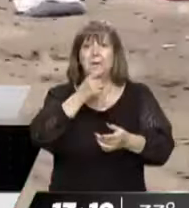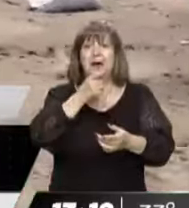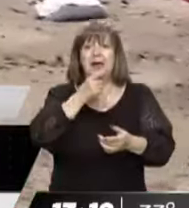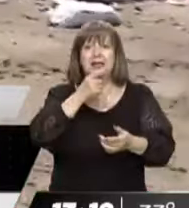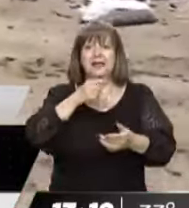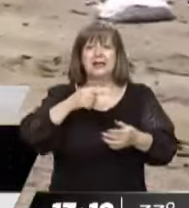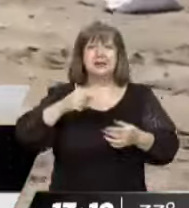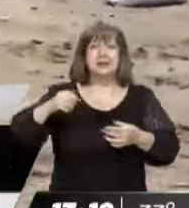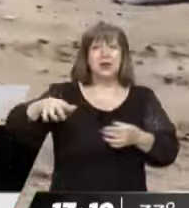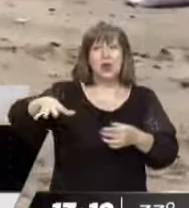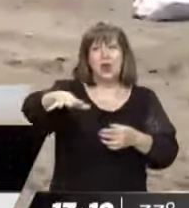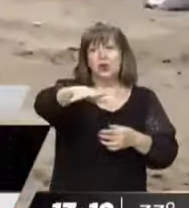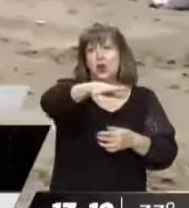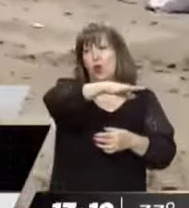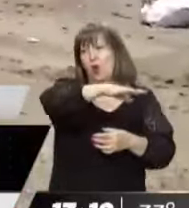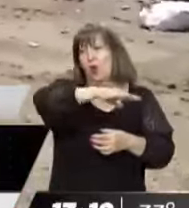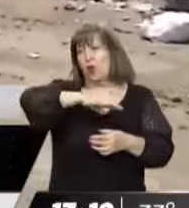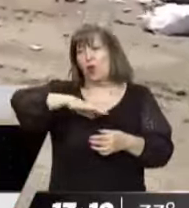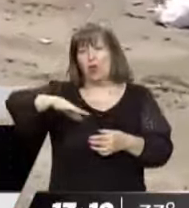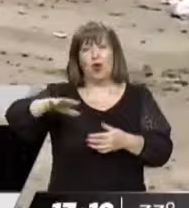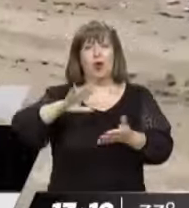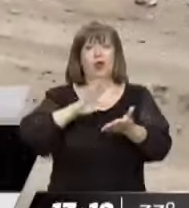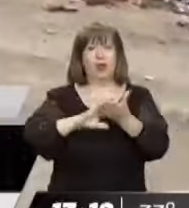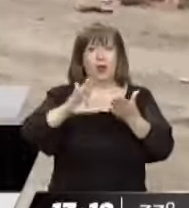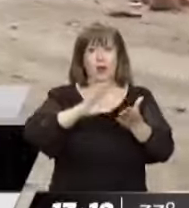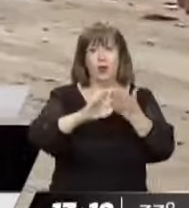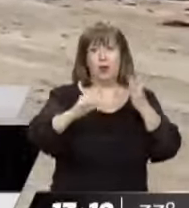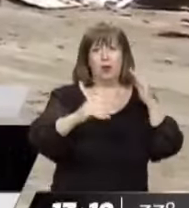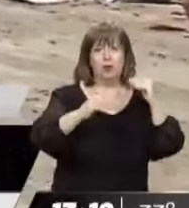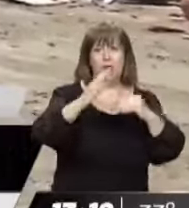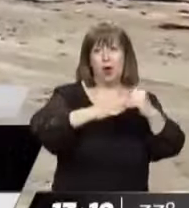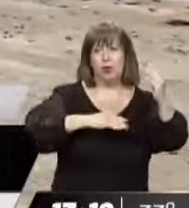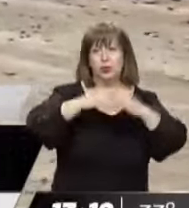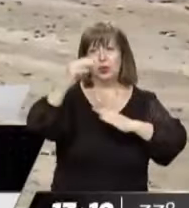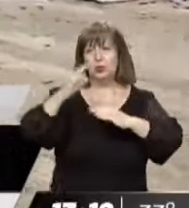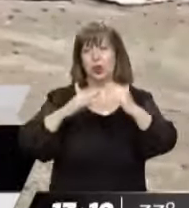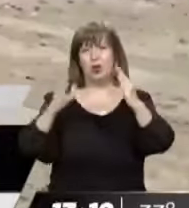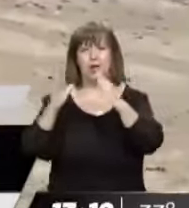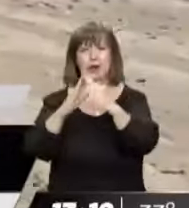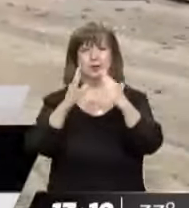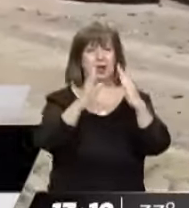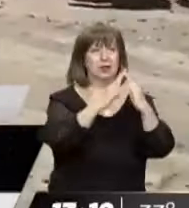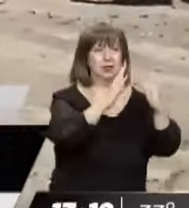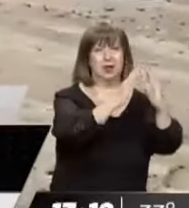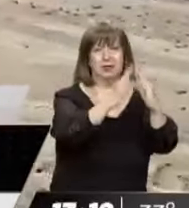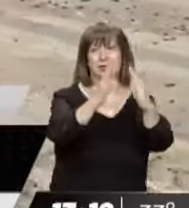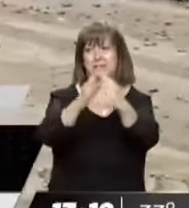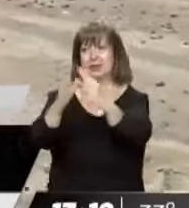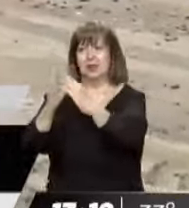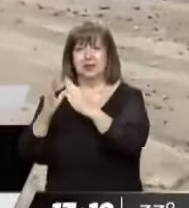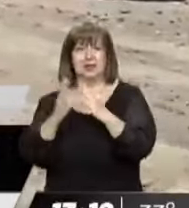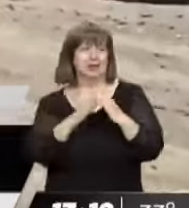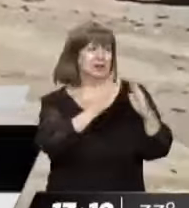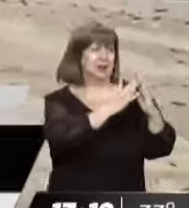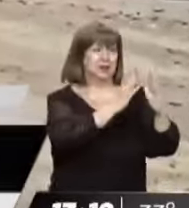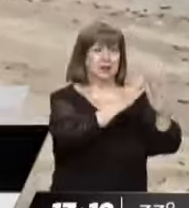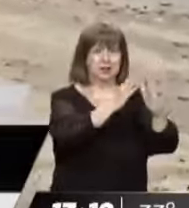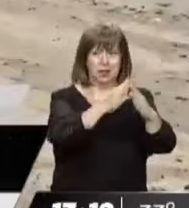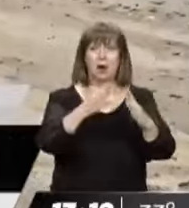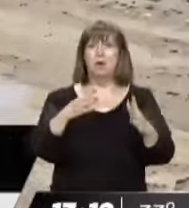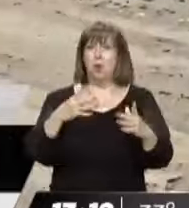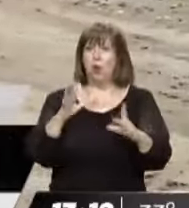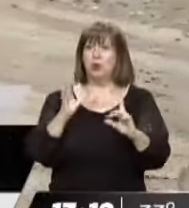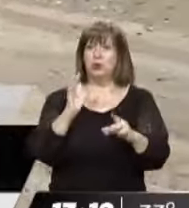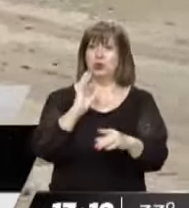a construir. A construir. Y de nuevo me quedo con lo que ustedes me decían, Julián, porque entiendo que sea una duda tan